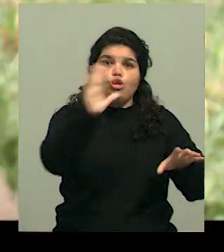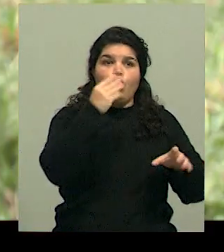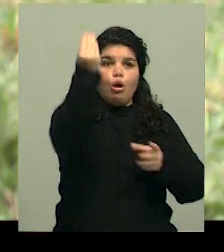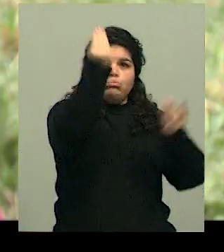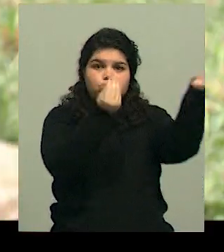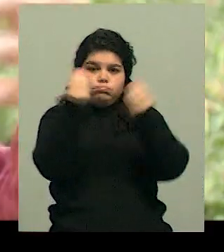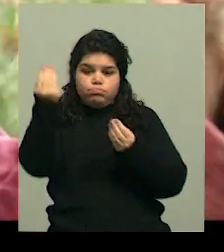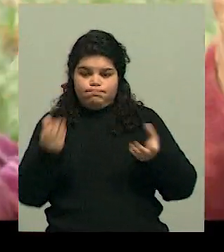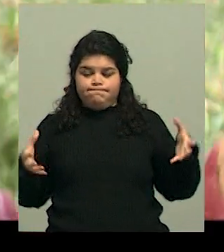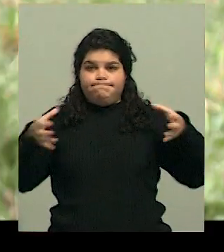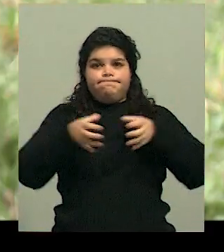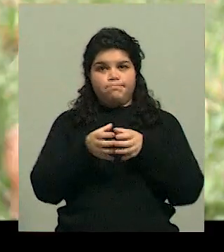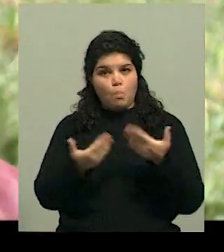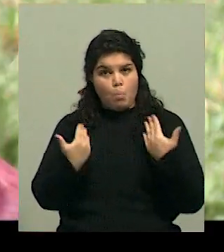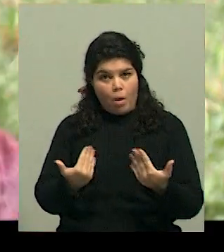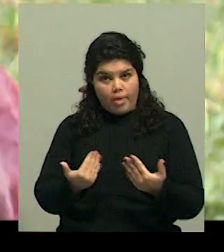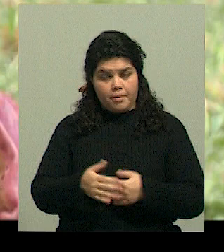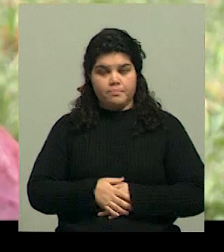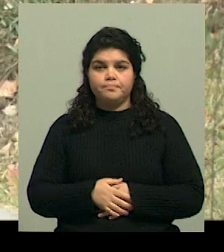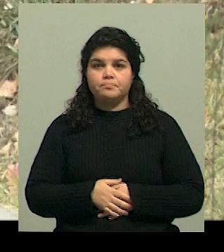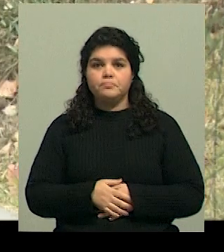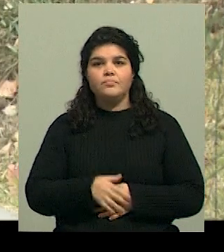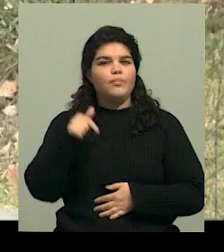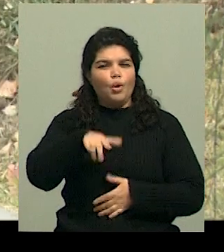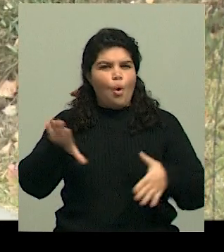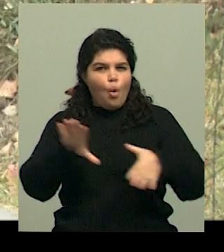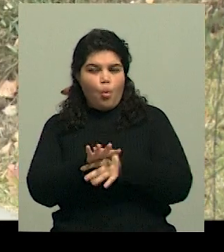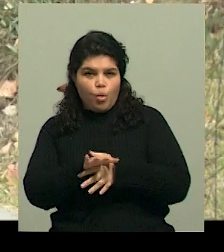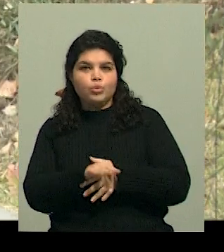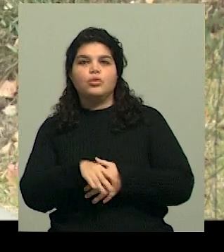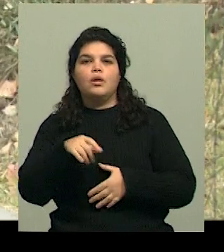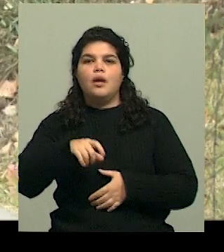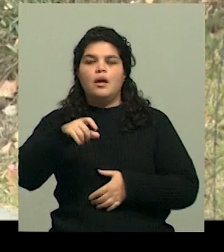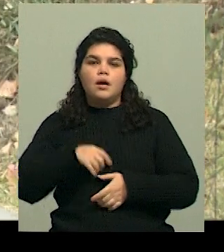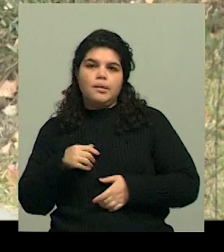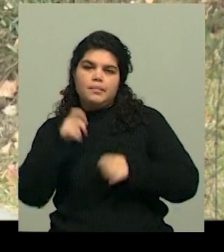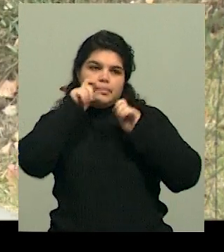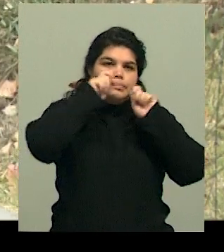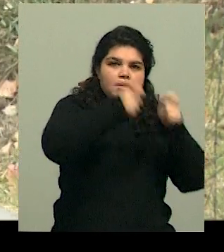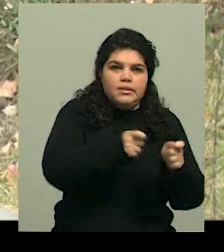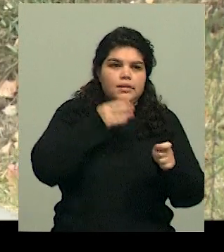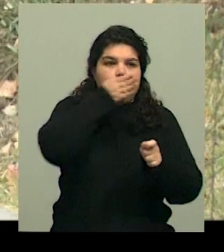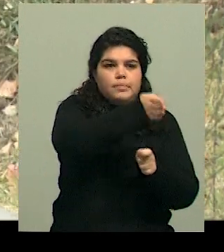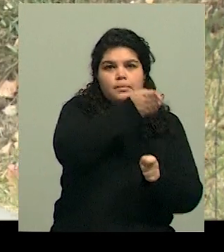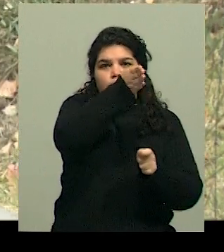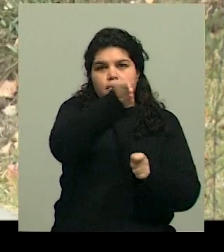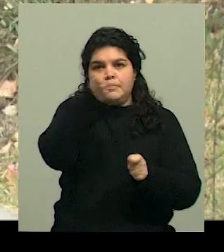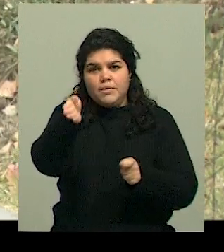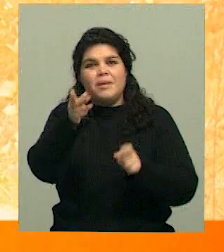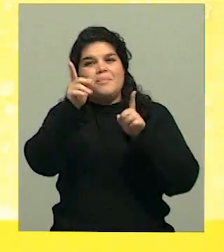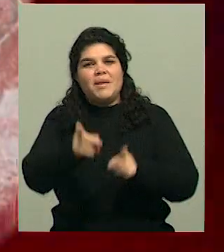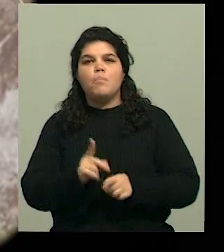representantes. Bueno, en estas campañas, en una de las que primero es a Paraguay, Sí. y luego va a ir hacia el